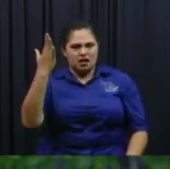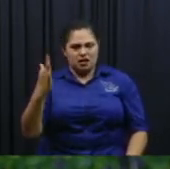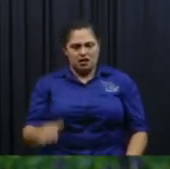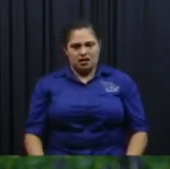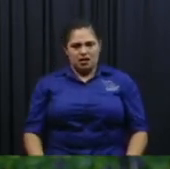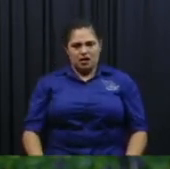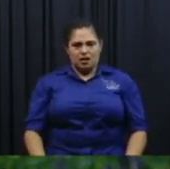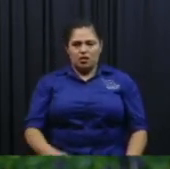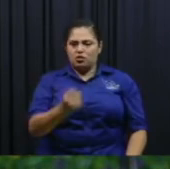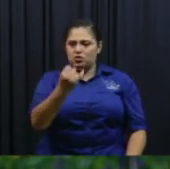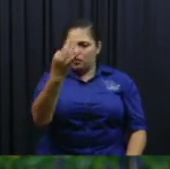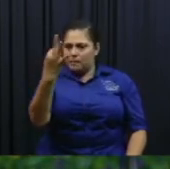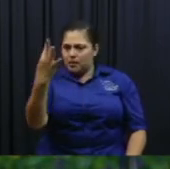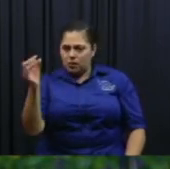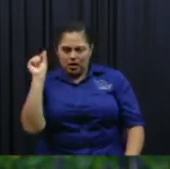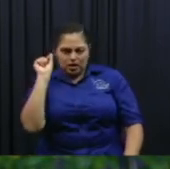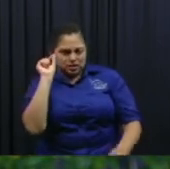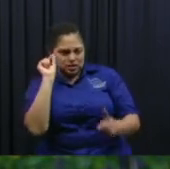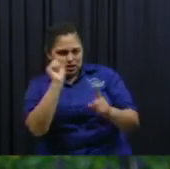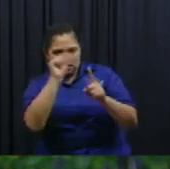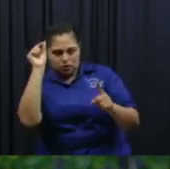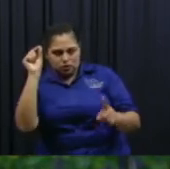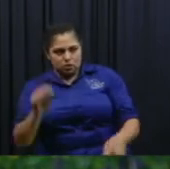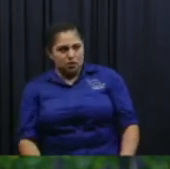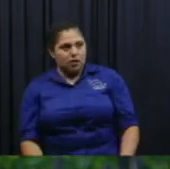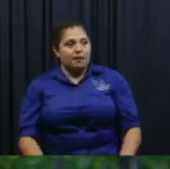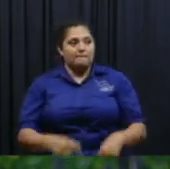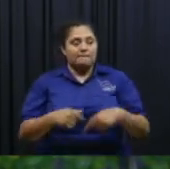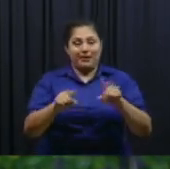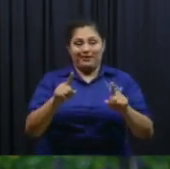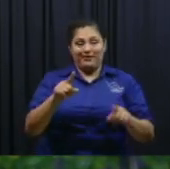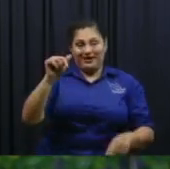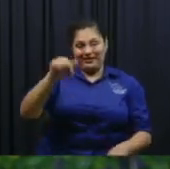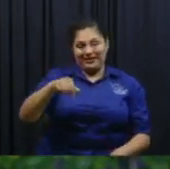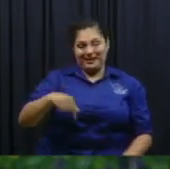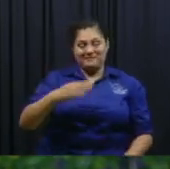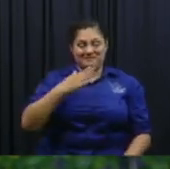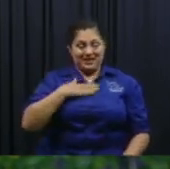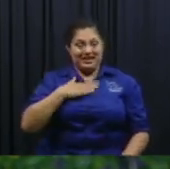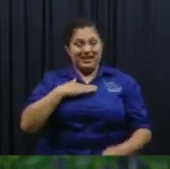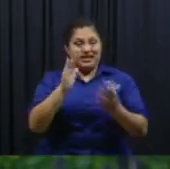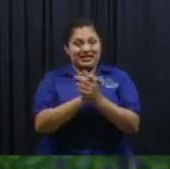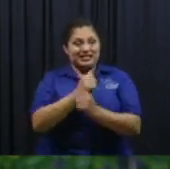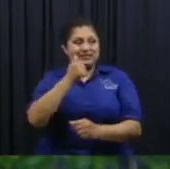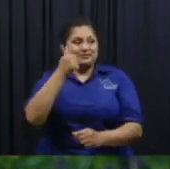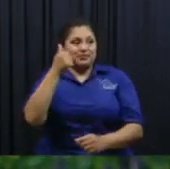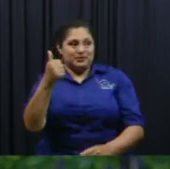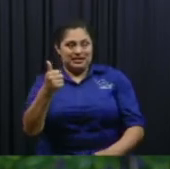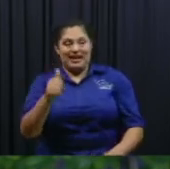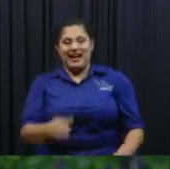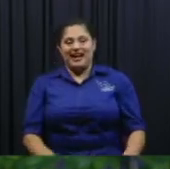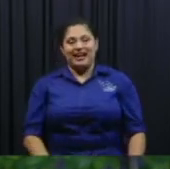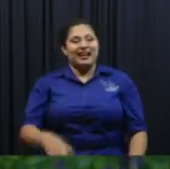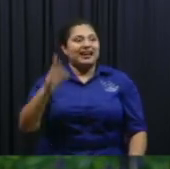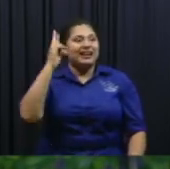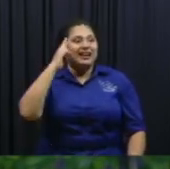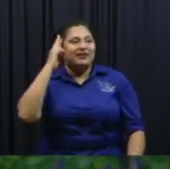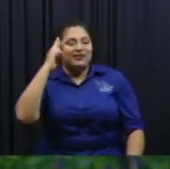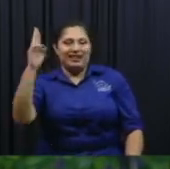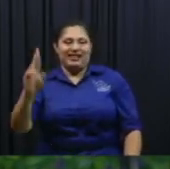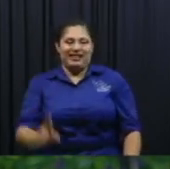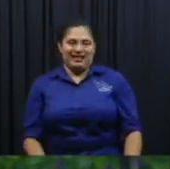cuatro Ay no Qué memoria pero ahora la memoria es ella Cómo se llama aquella cosas tal